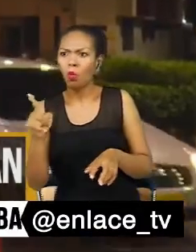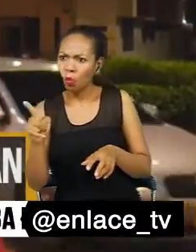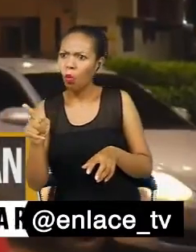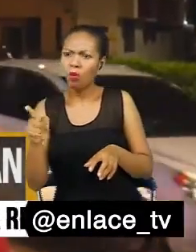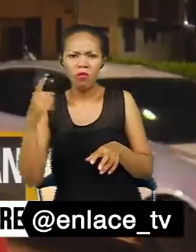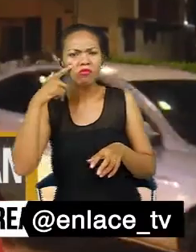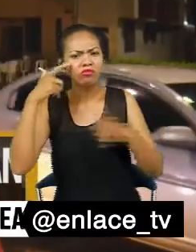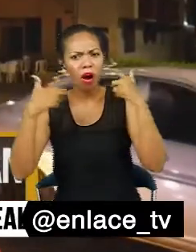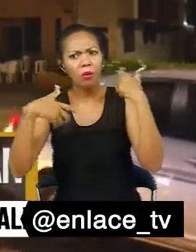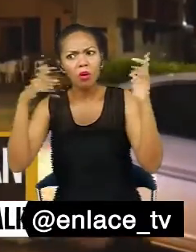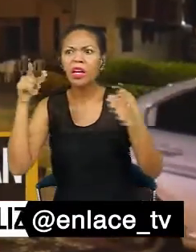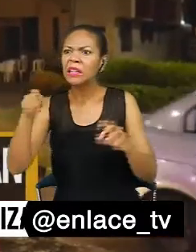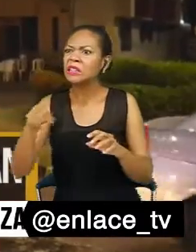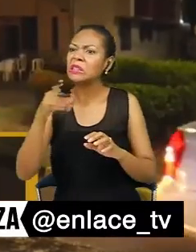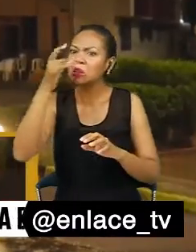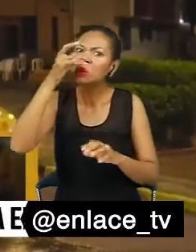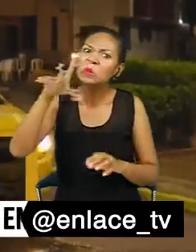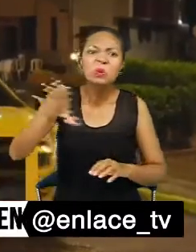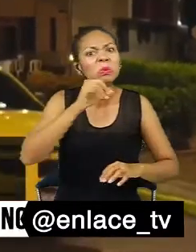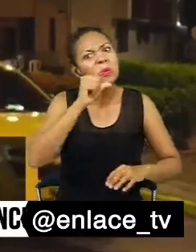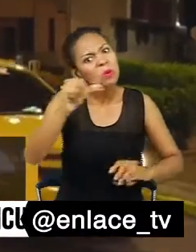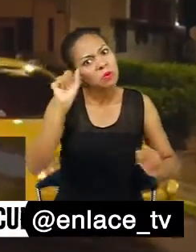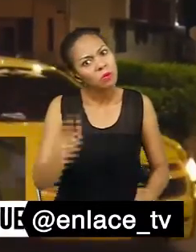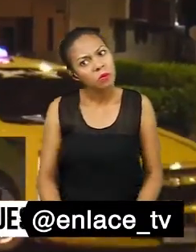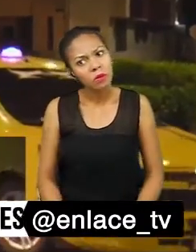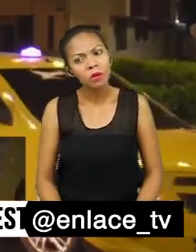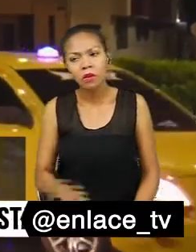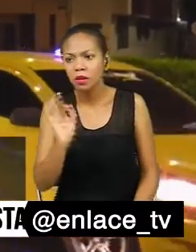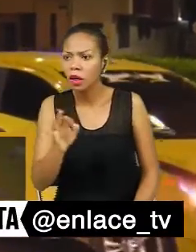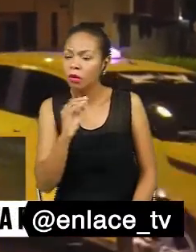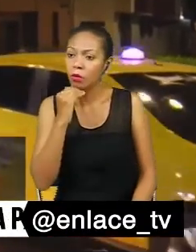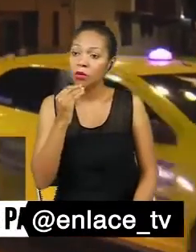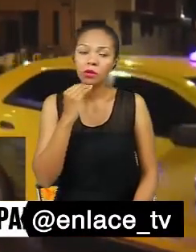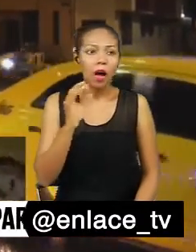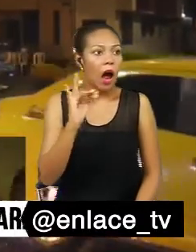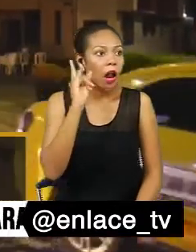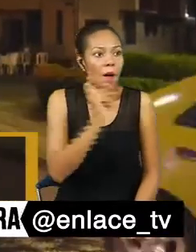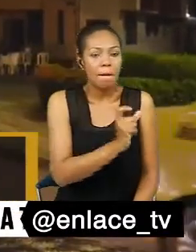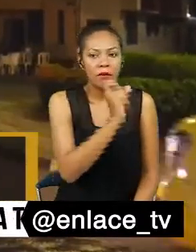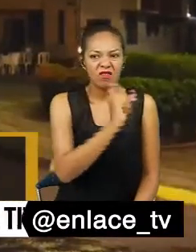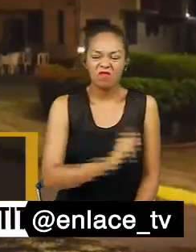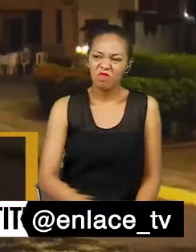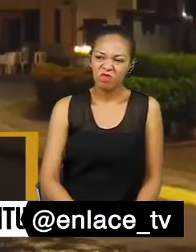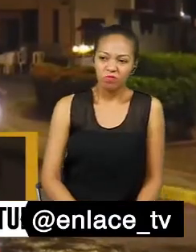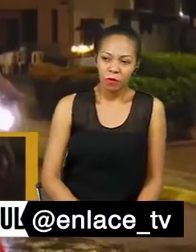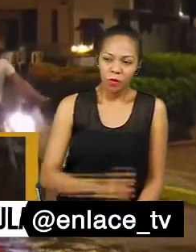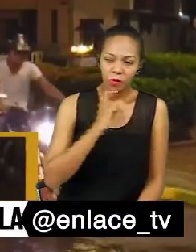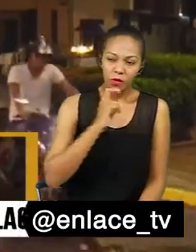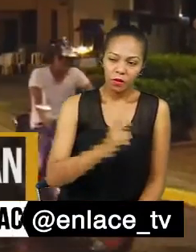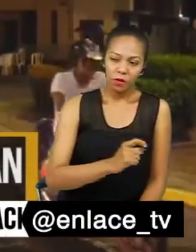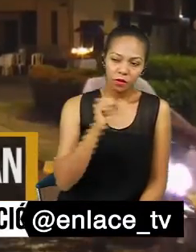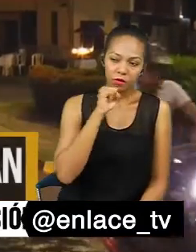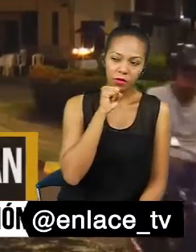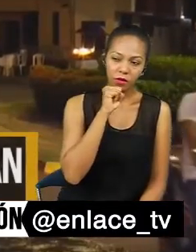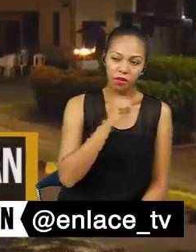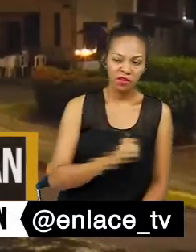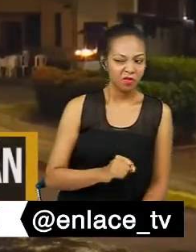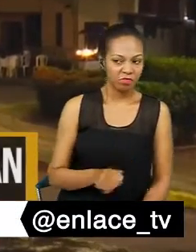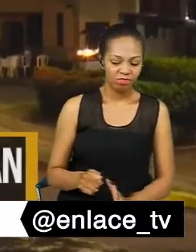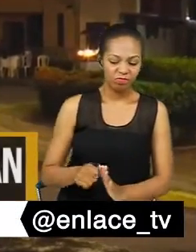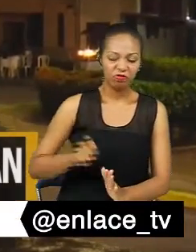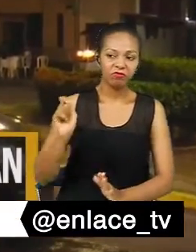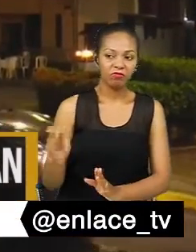secó y de pronto alguna mano molesta, alguna mano criminal, alguna mano que no quiera Barranca Bermeja, le metió candela y mire, tuvimos que